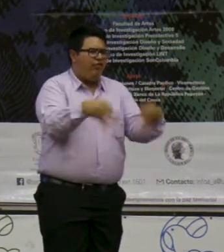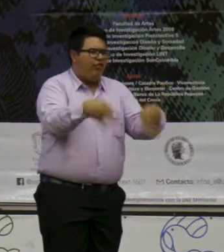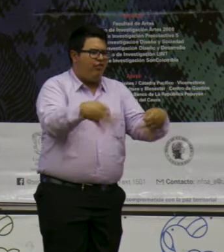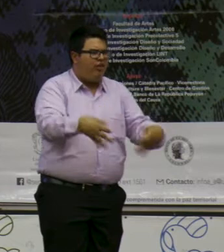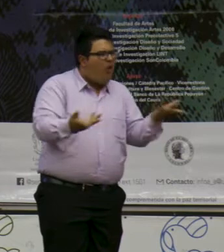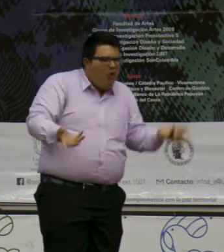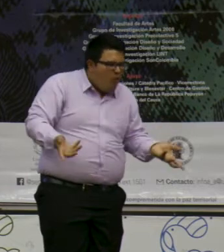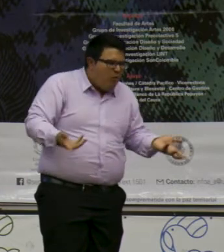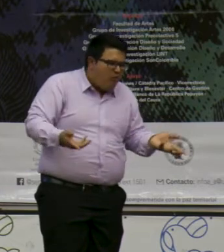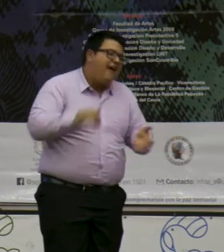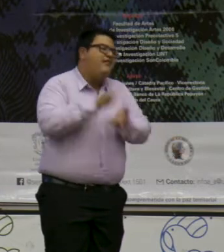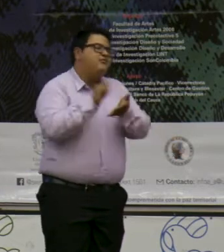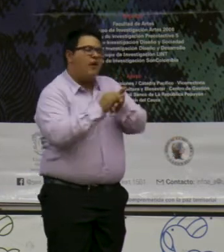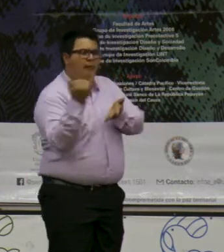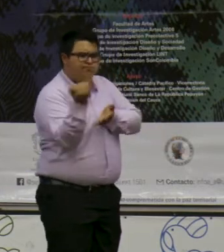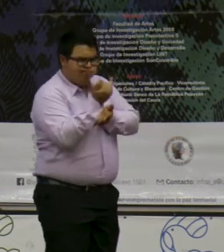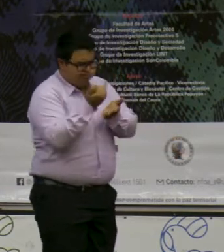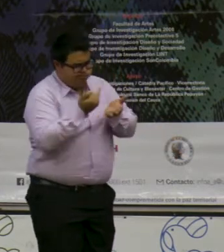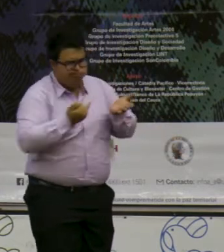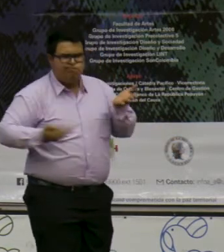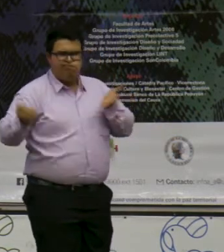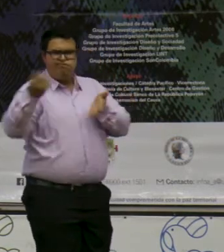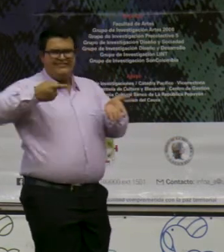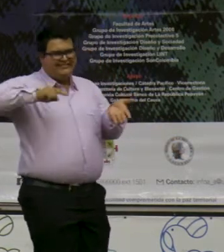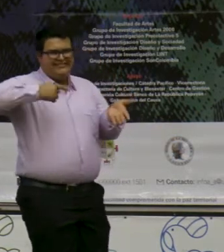de un tipo de gráfica que tiene